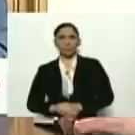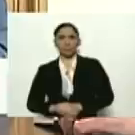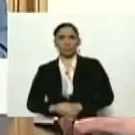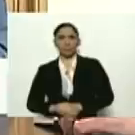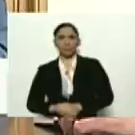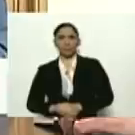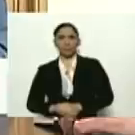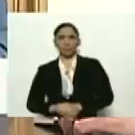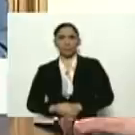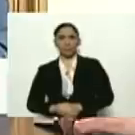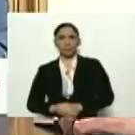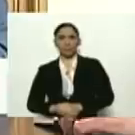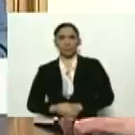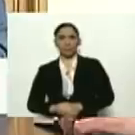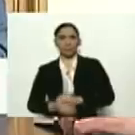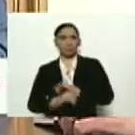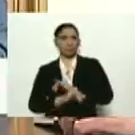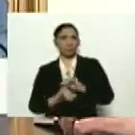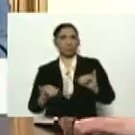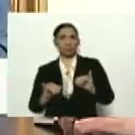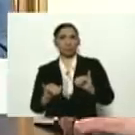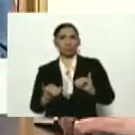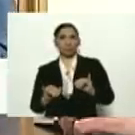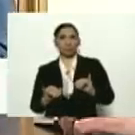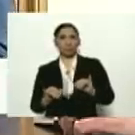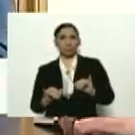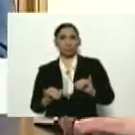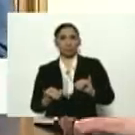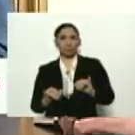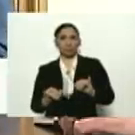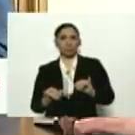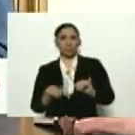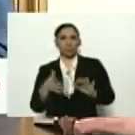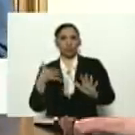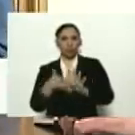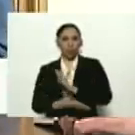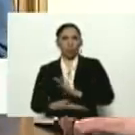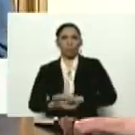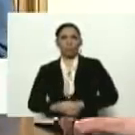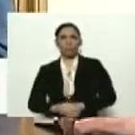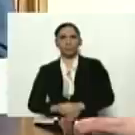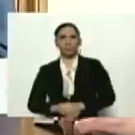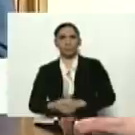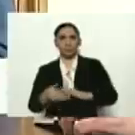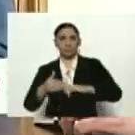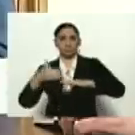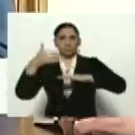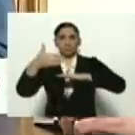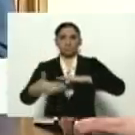que ya es y va a ser la situación pospandemia,